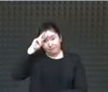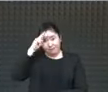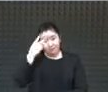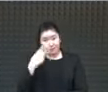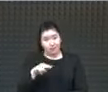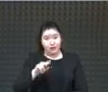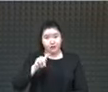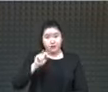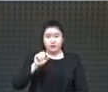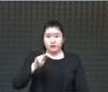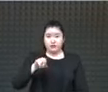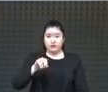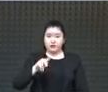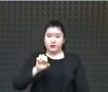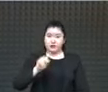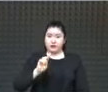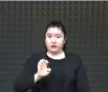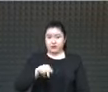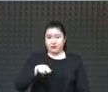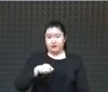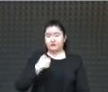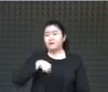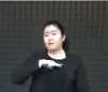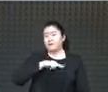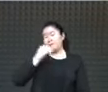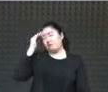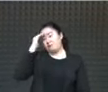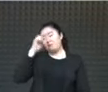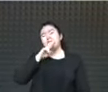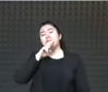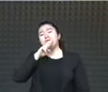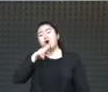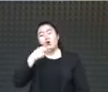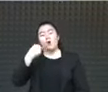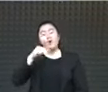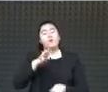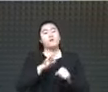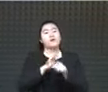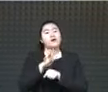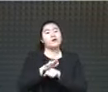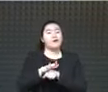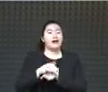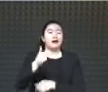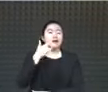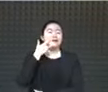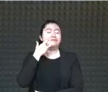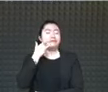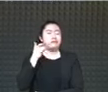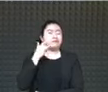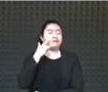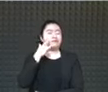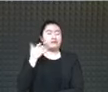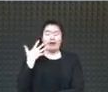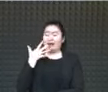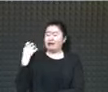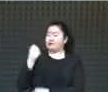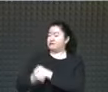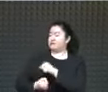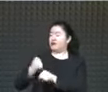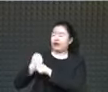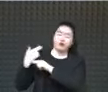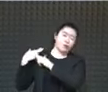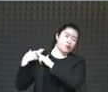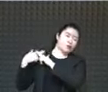preferimos llamarle 500 años de resistencia. Es por recordar lo que esta ciudad era